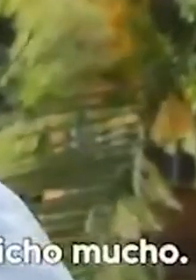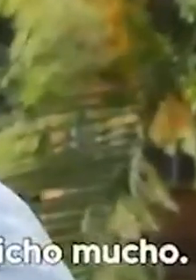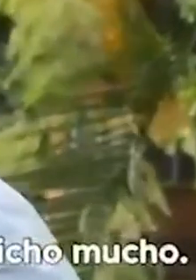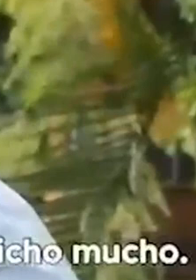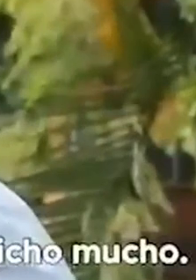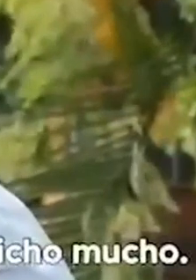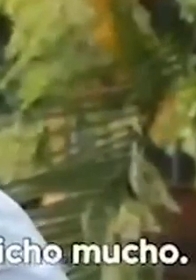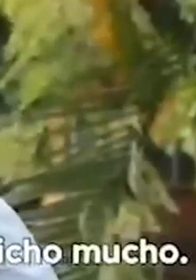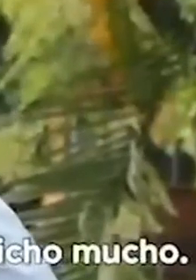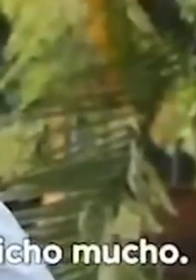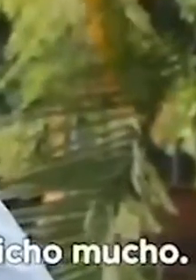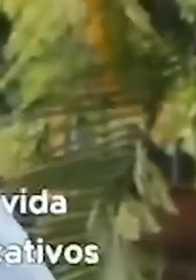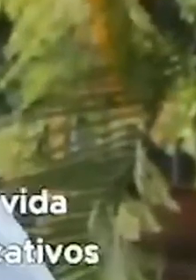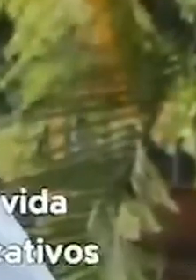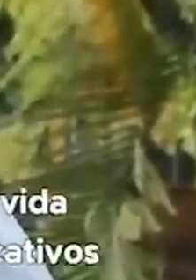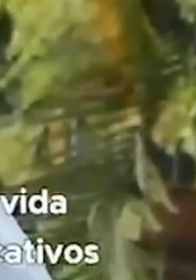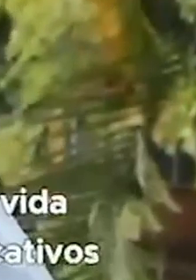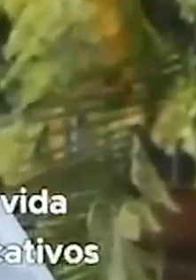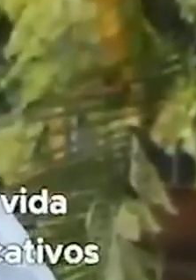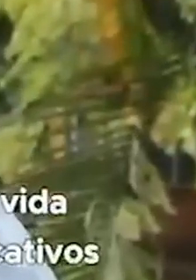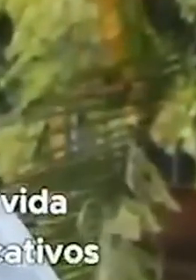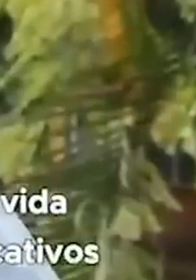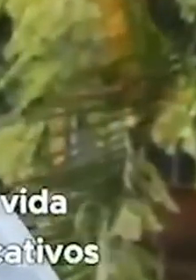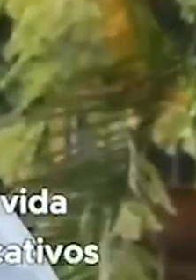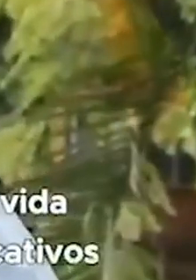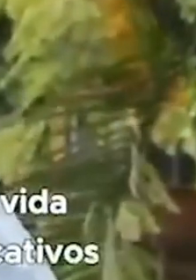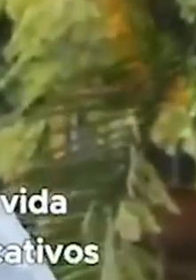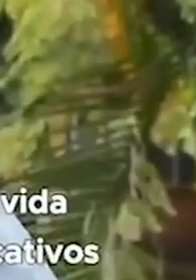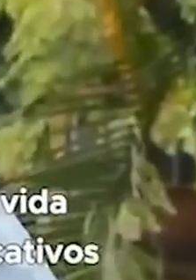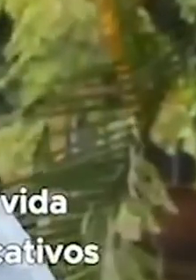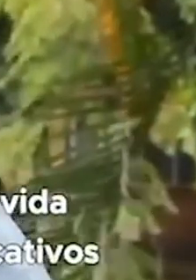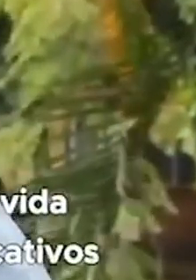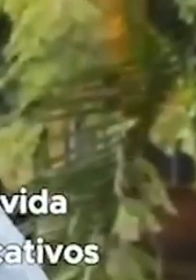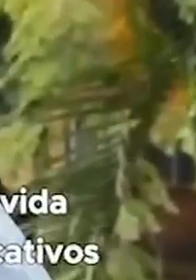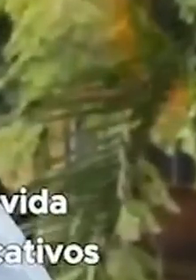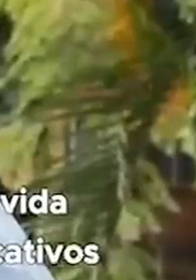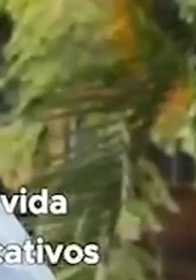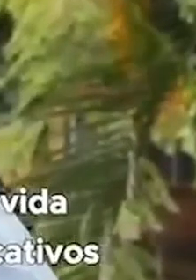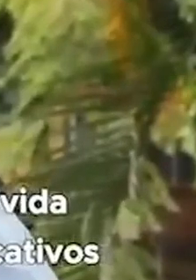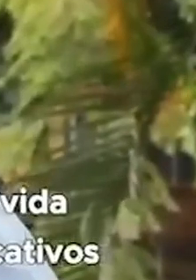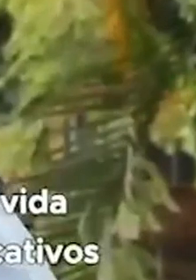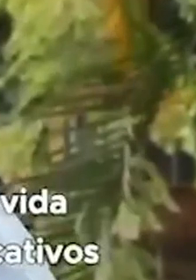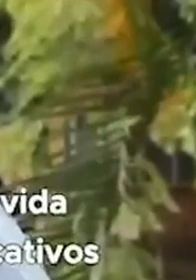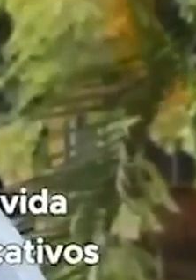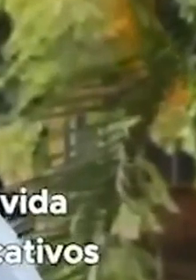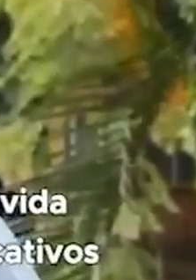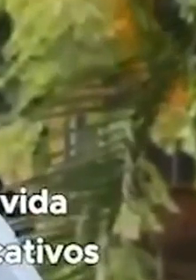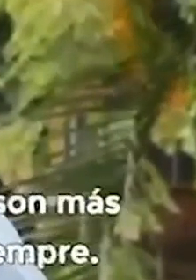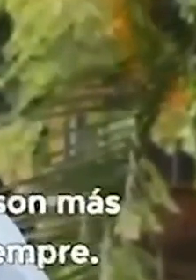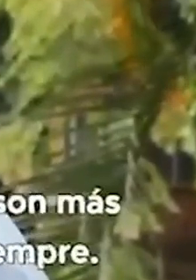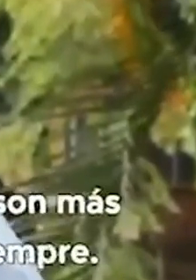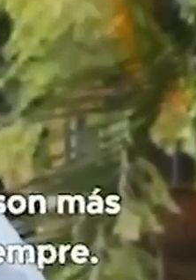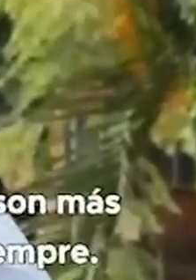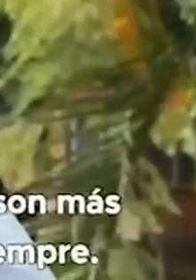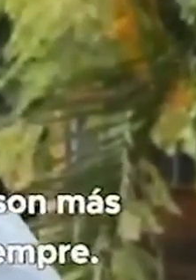para evaluar las notas, lo he dicho mucho. Hoy son tiempos de aprendizaje para la vida que se convierten en aprendizajes